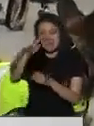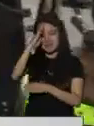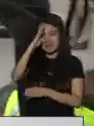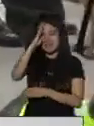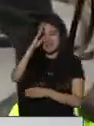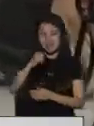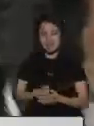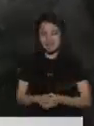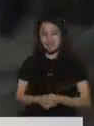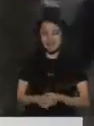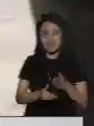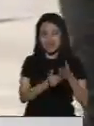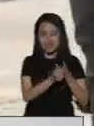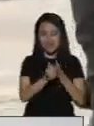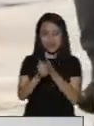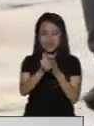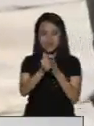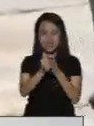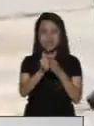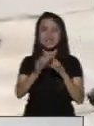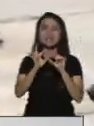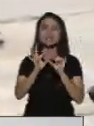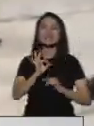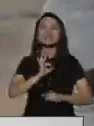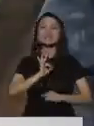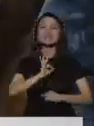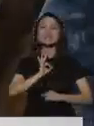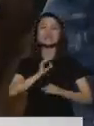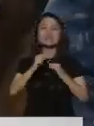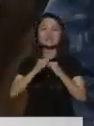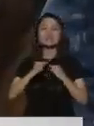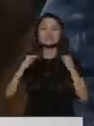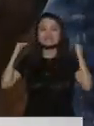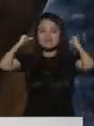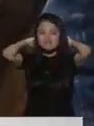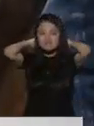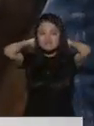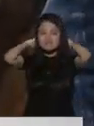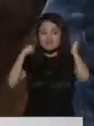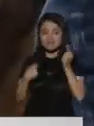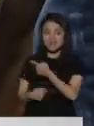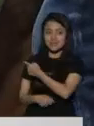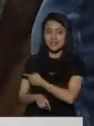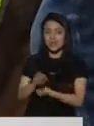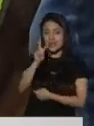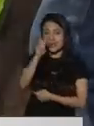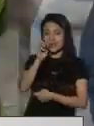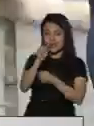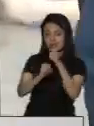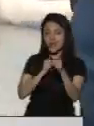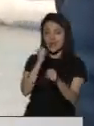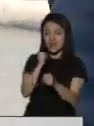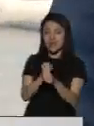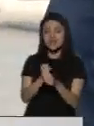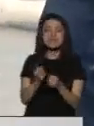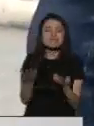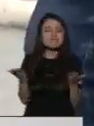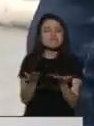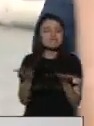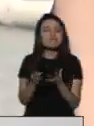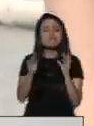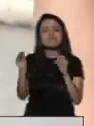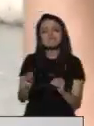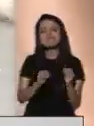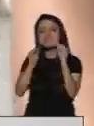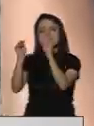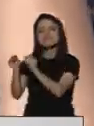fueron condecorados y despedidos. Kobu, un pastor alemán de 8 años ahora, estará bajo la protección